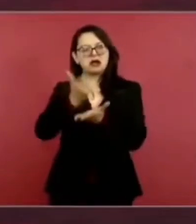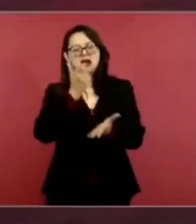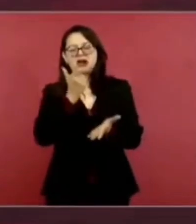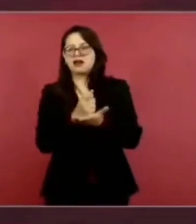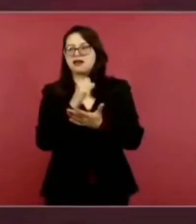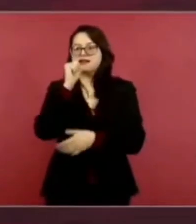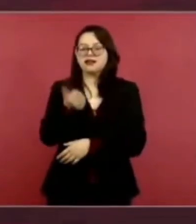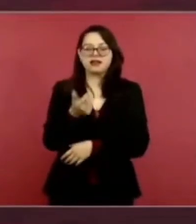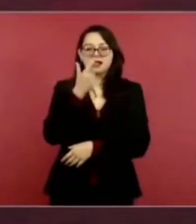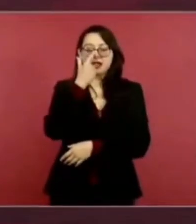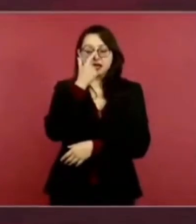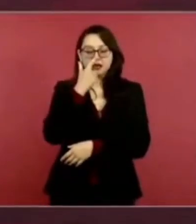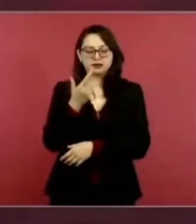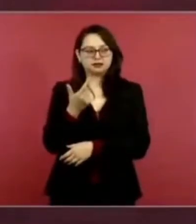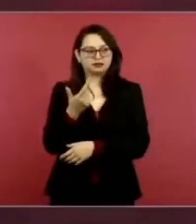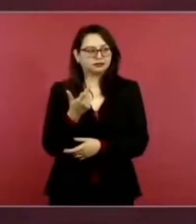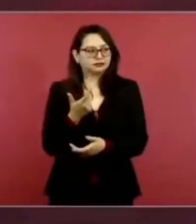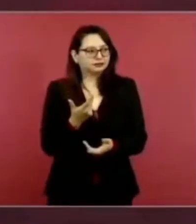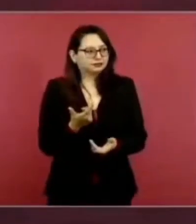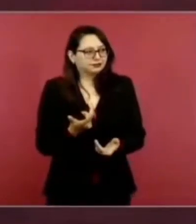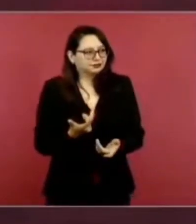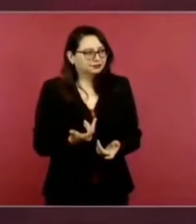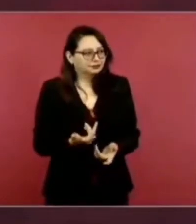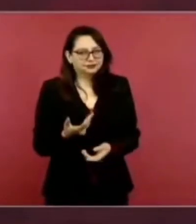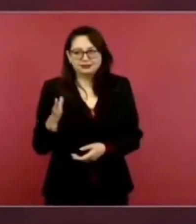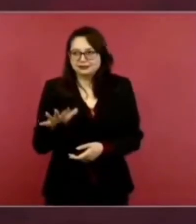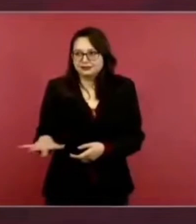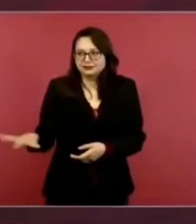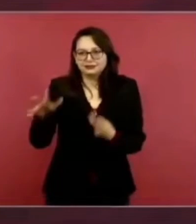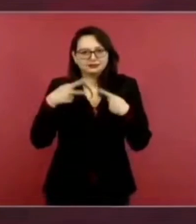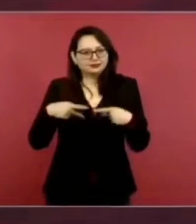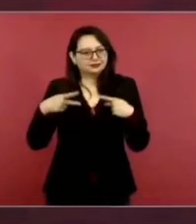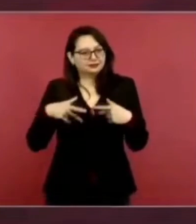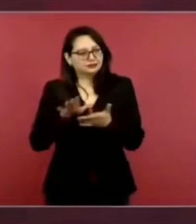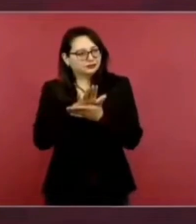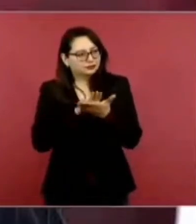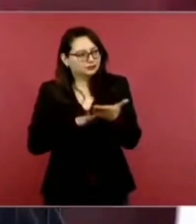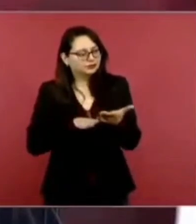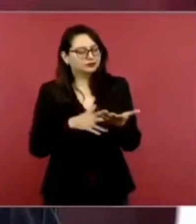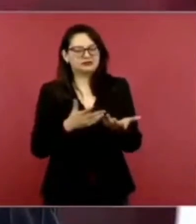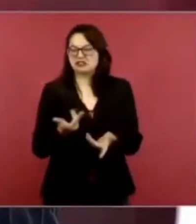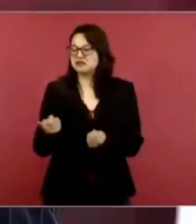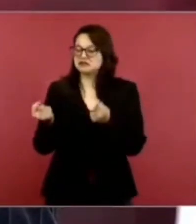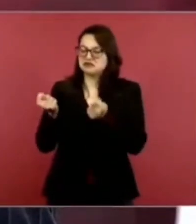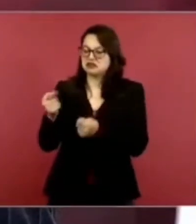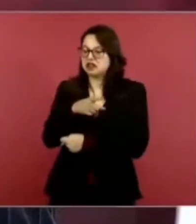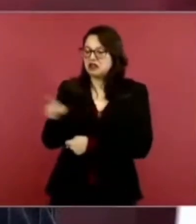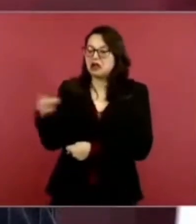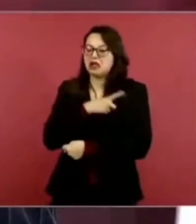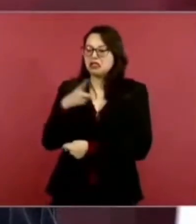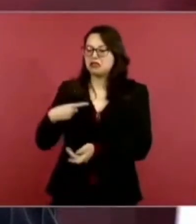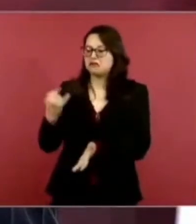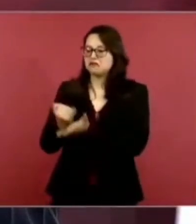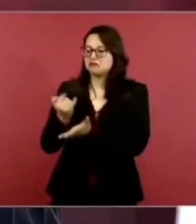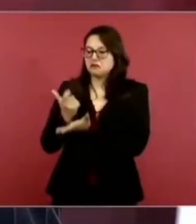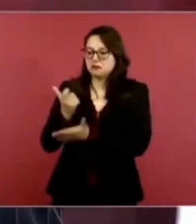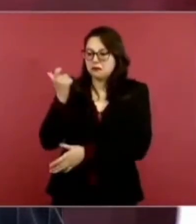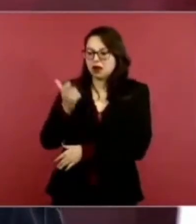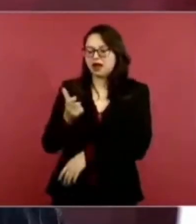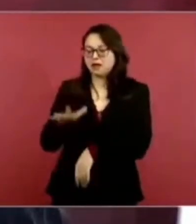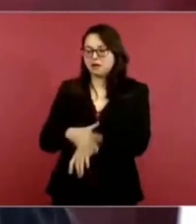autorizó la venta de Banamex a Citigroup